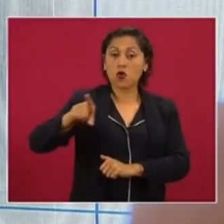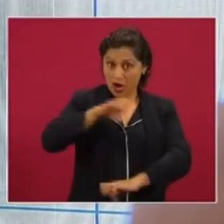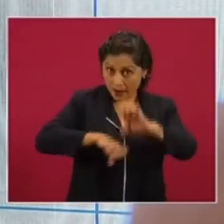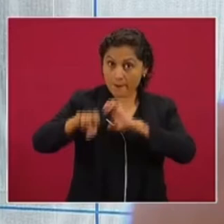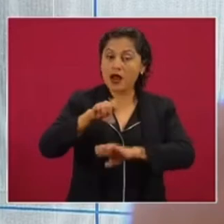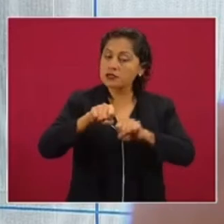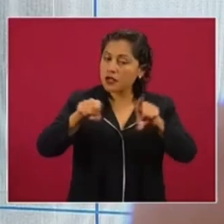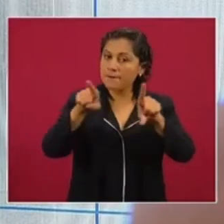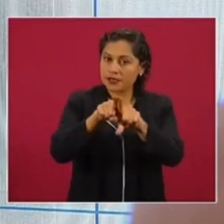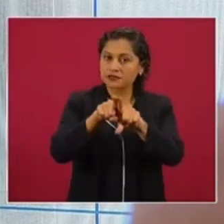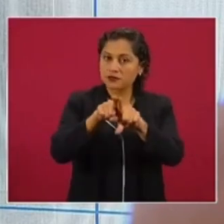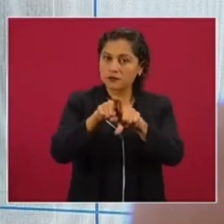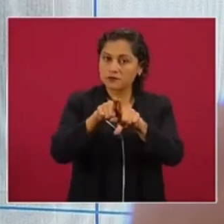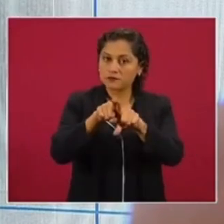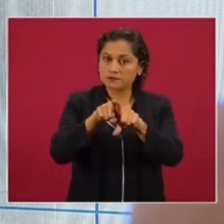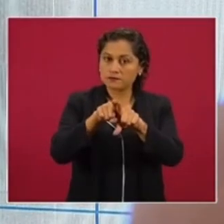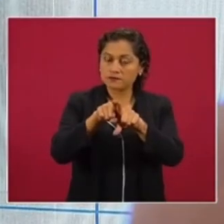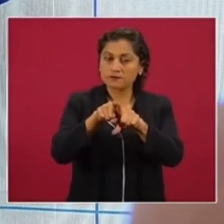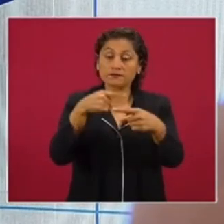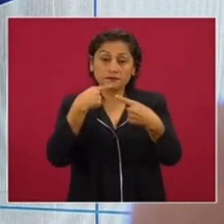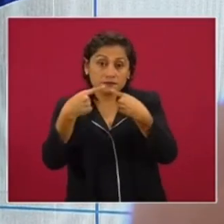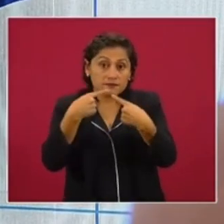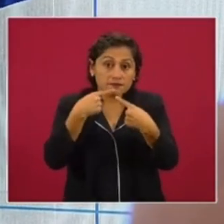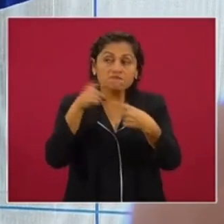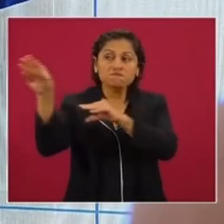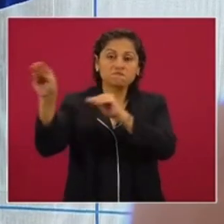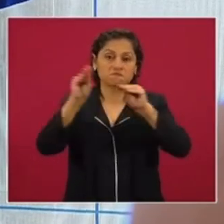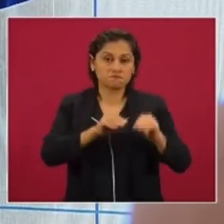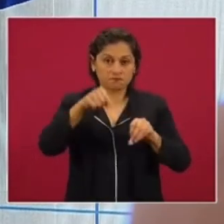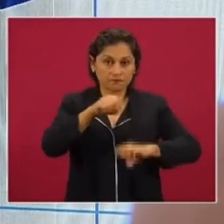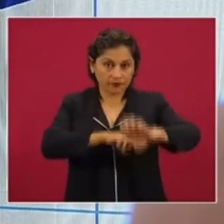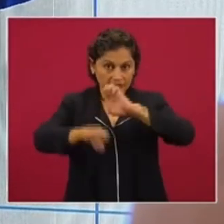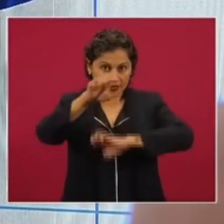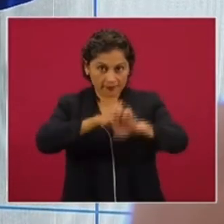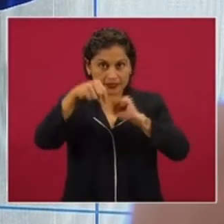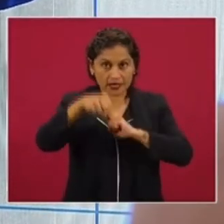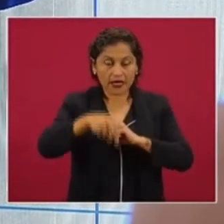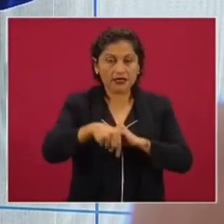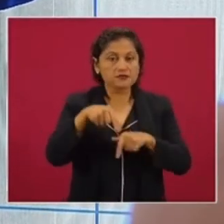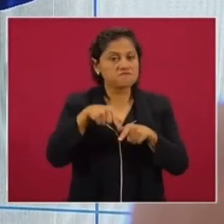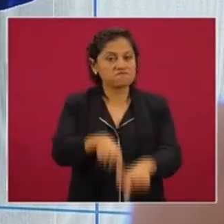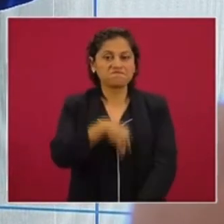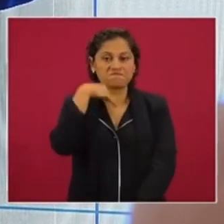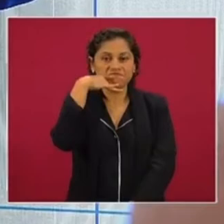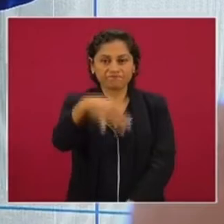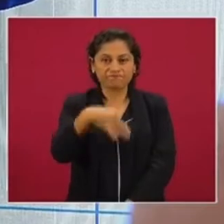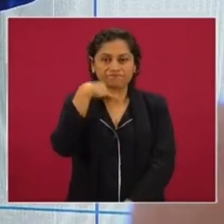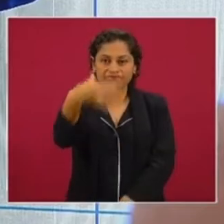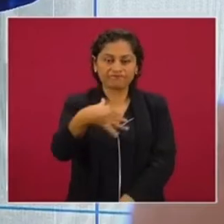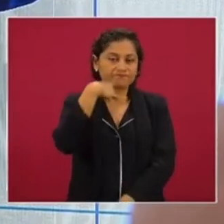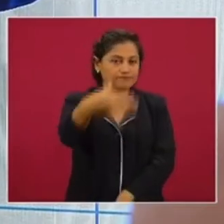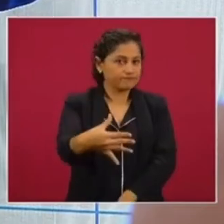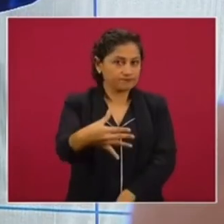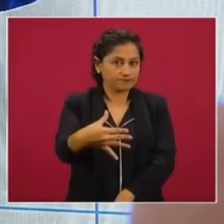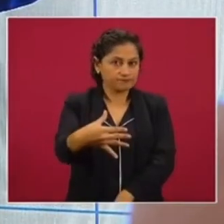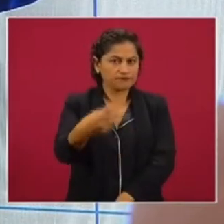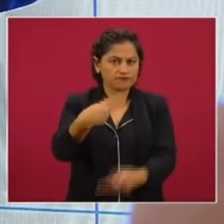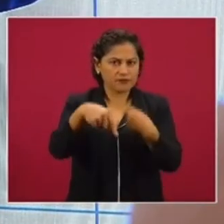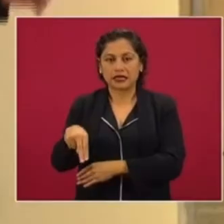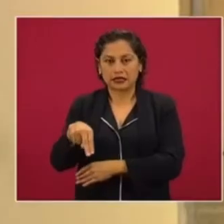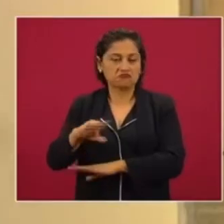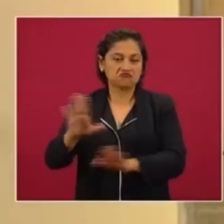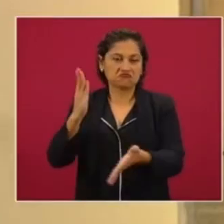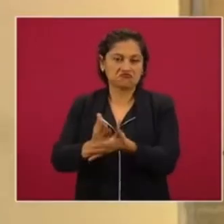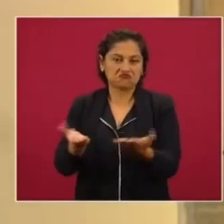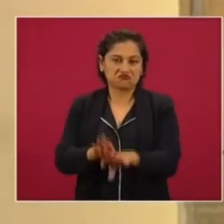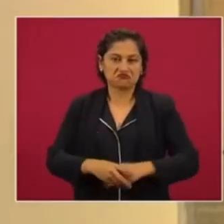que venían a cometer con impunidad actos de corrupción. Venían a saquear a México.